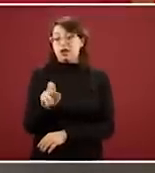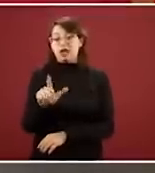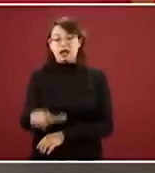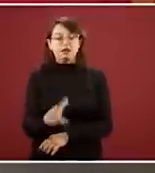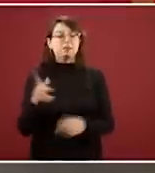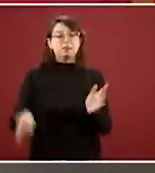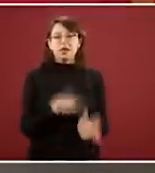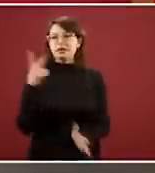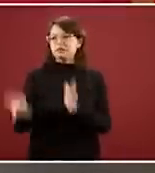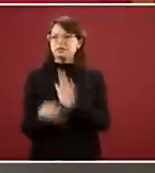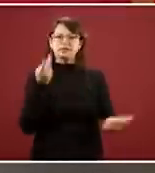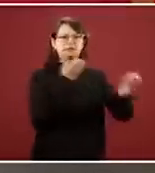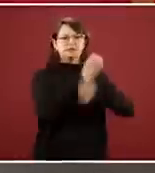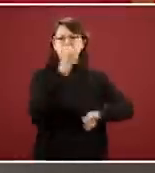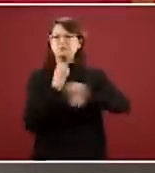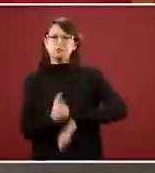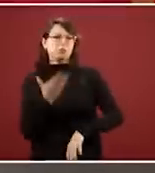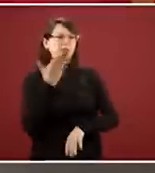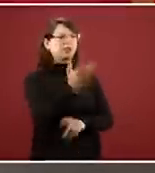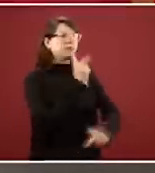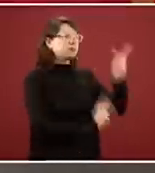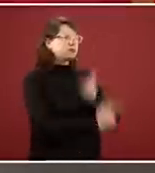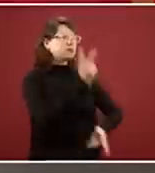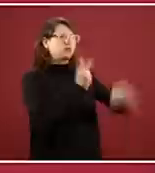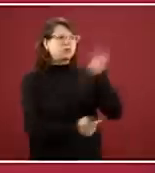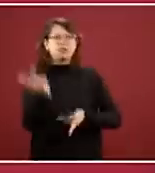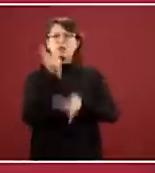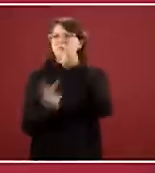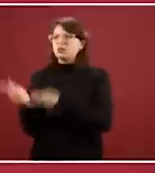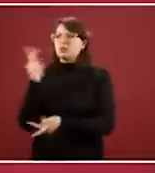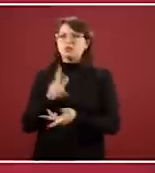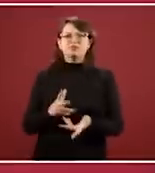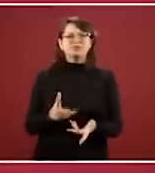a los gobiernos estatales, a los gobiernos municipales.